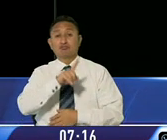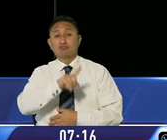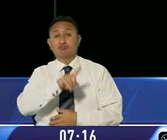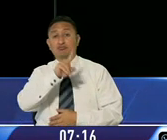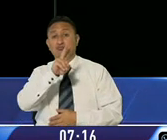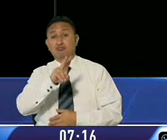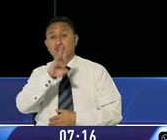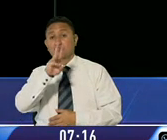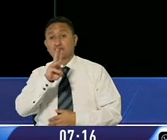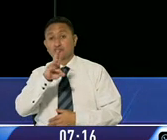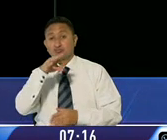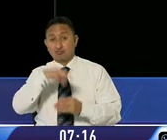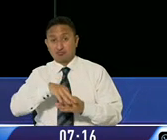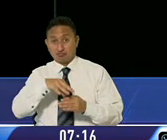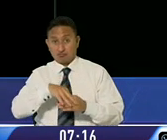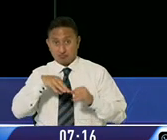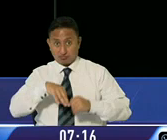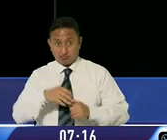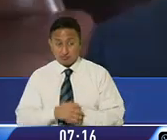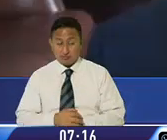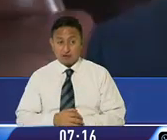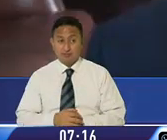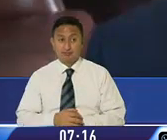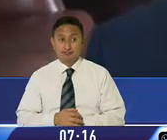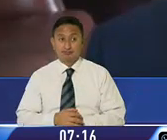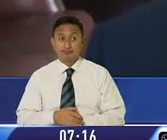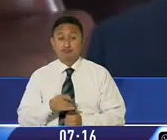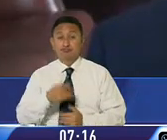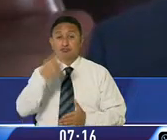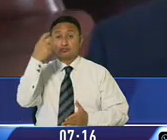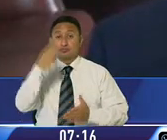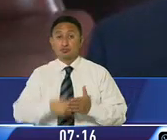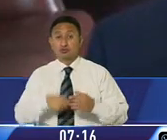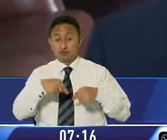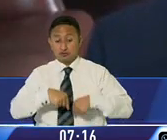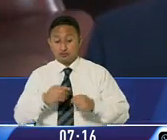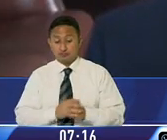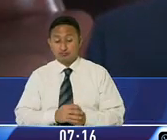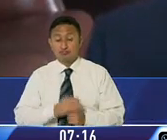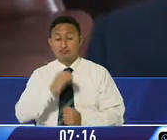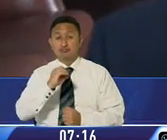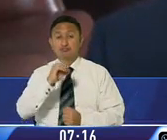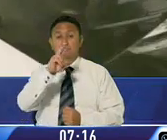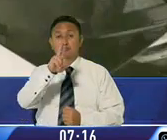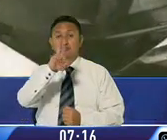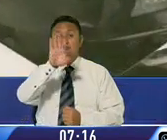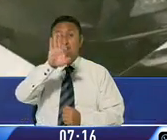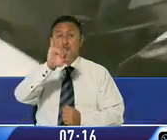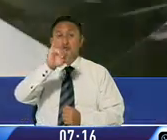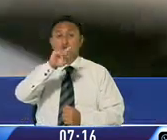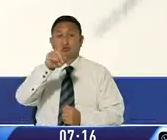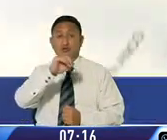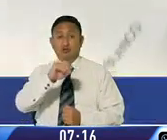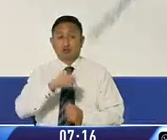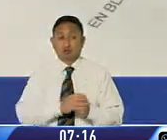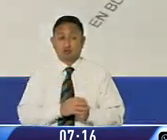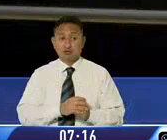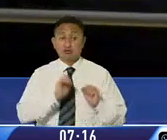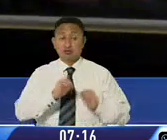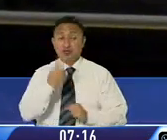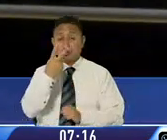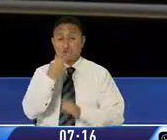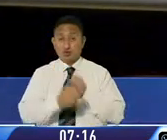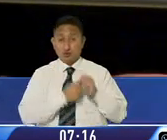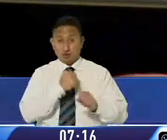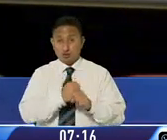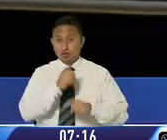a favor, un voto en contra y 4 abstenciones. La censura contempla a que Ortiz no pueda ejercer cargo público alguno por